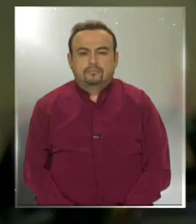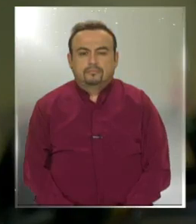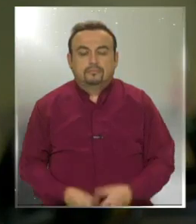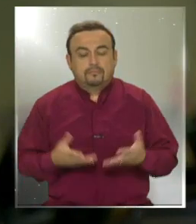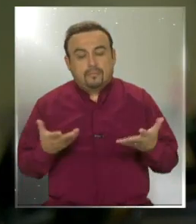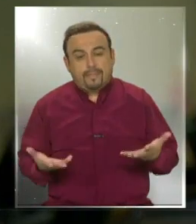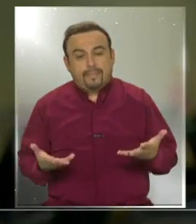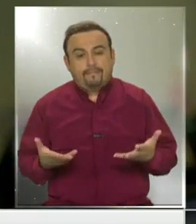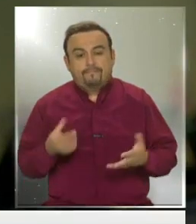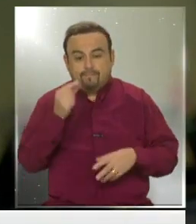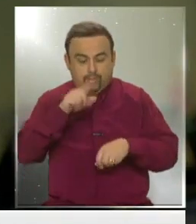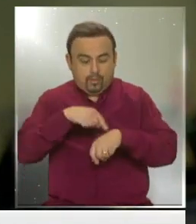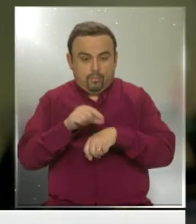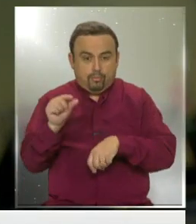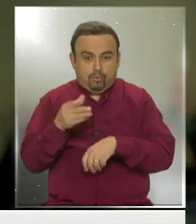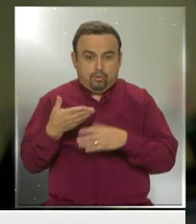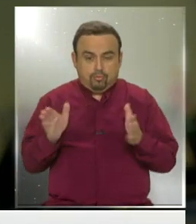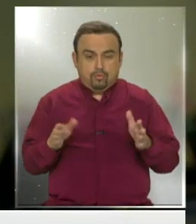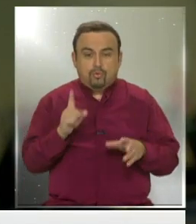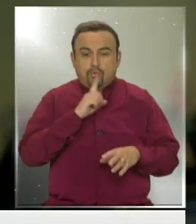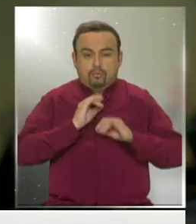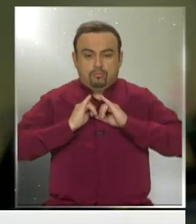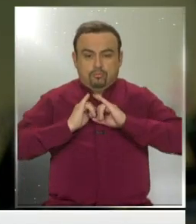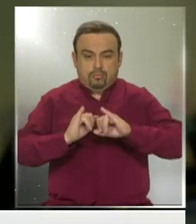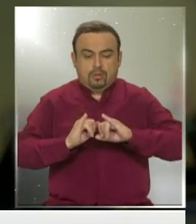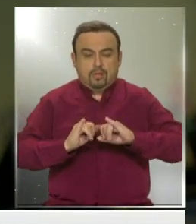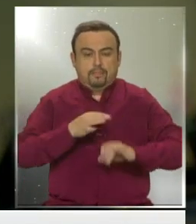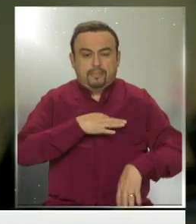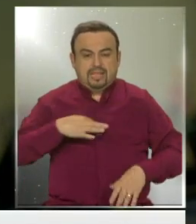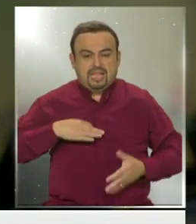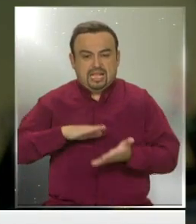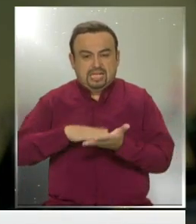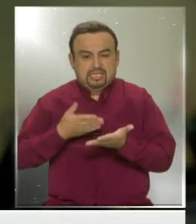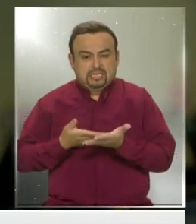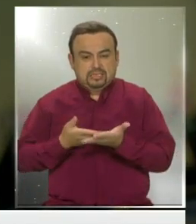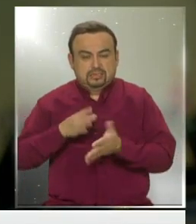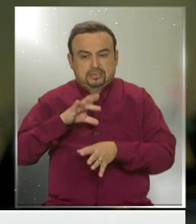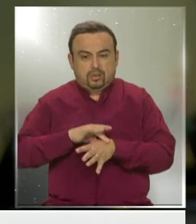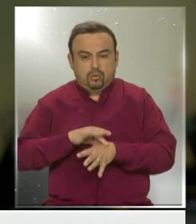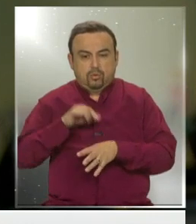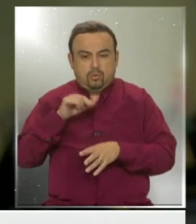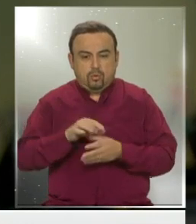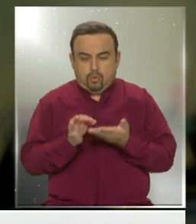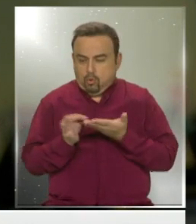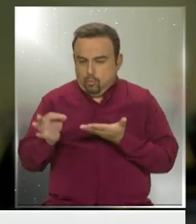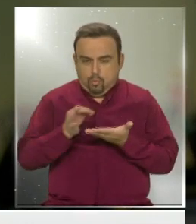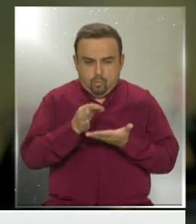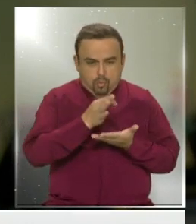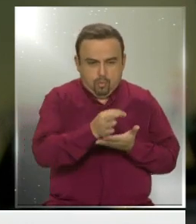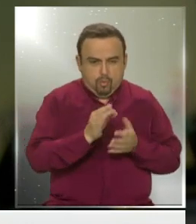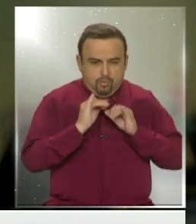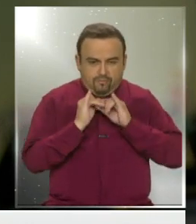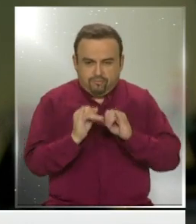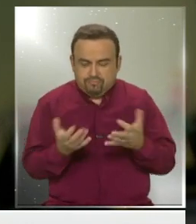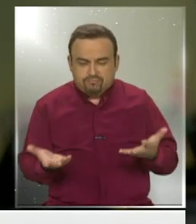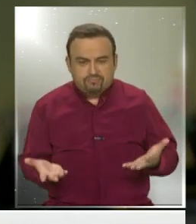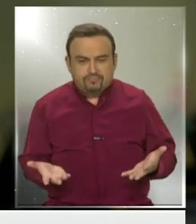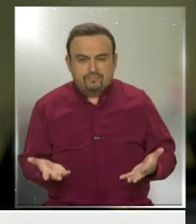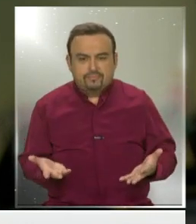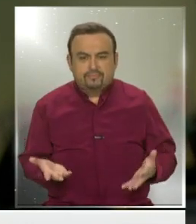bueno hace un par de horas se liberó el último informe del minsal respecto a las comunas los datos